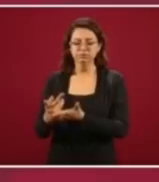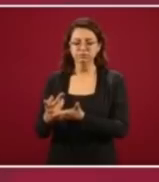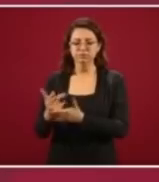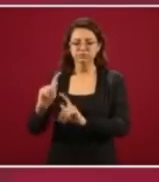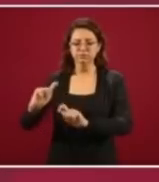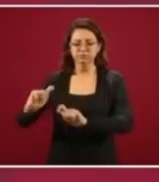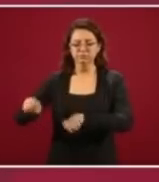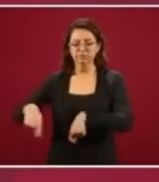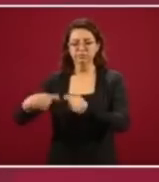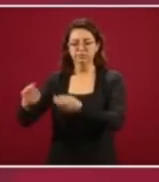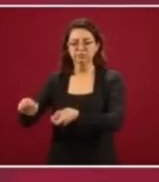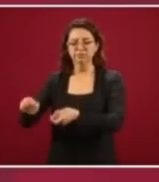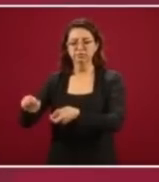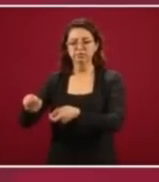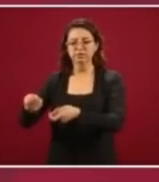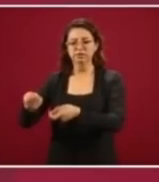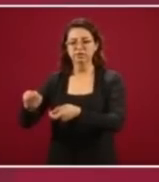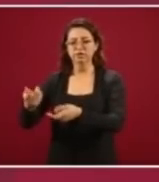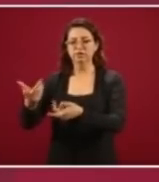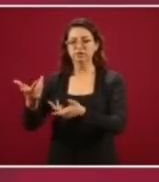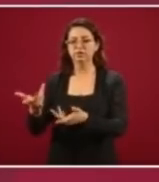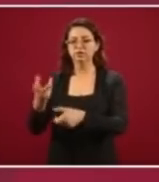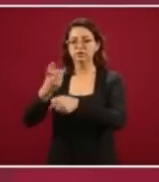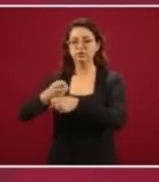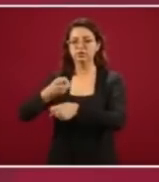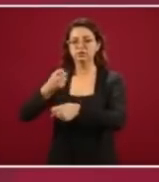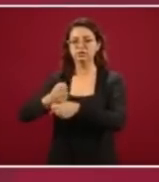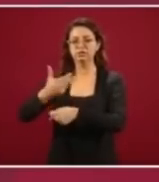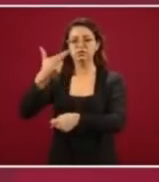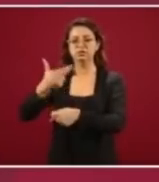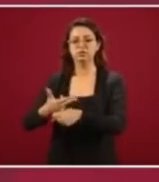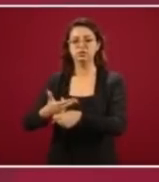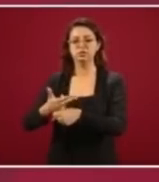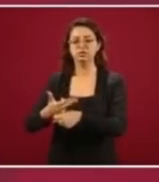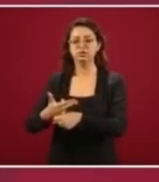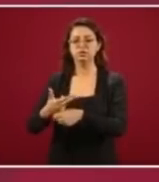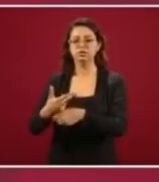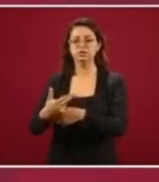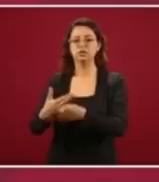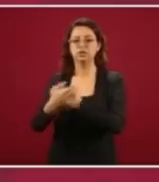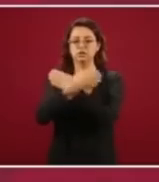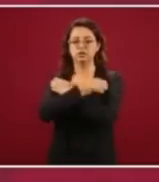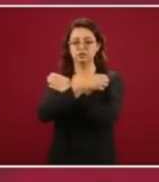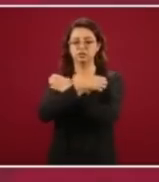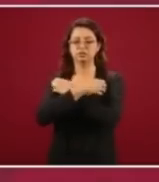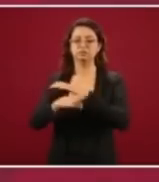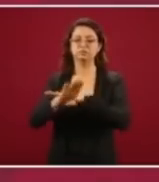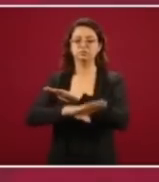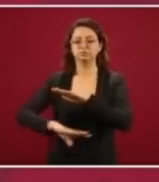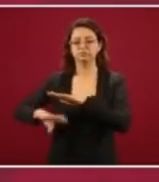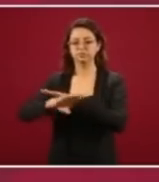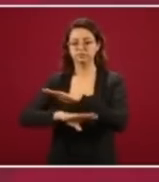le entregaron la Subsecretaría de Educación Básica